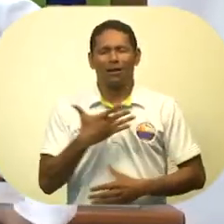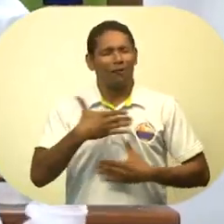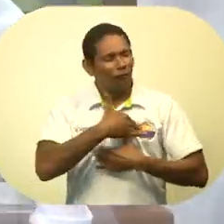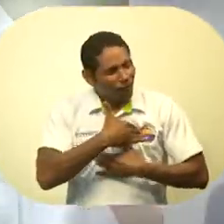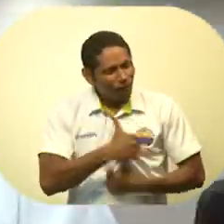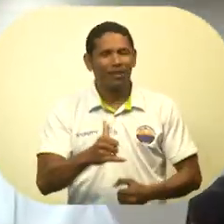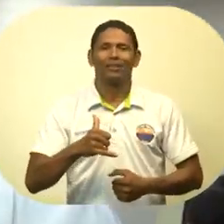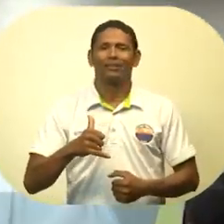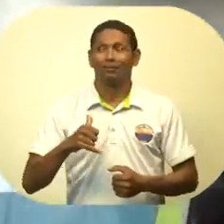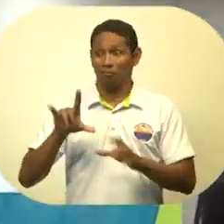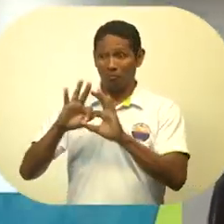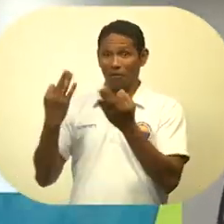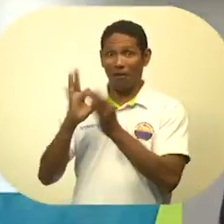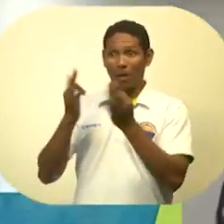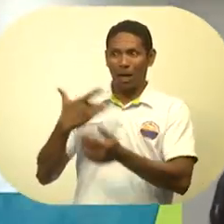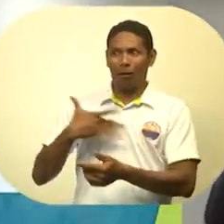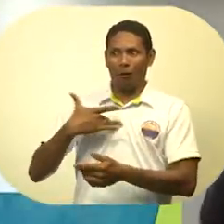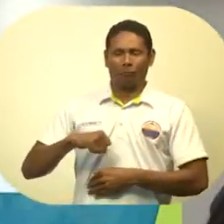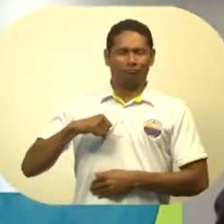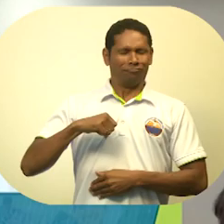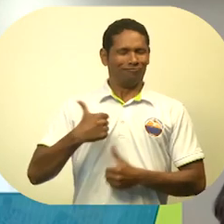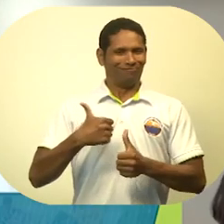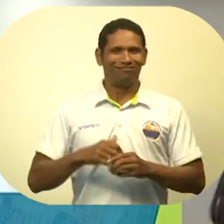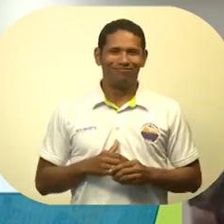Mucha felicidad, orgullo para la familia,